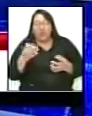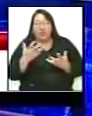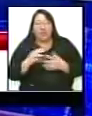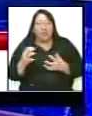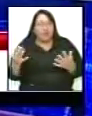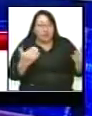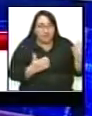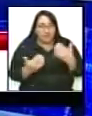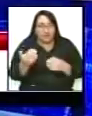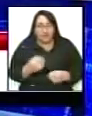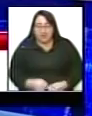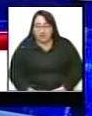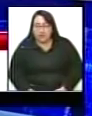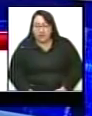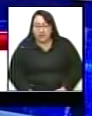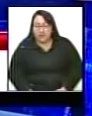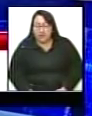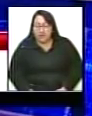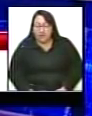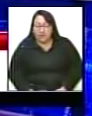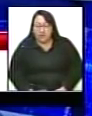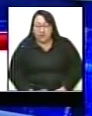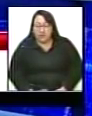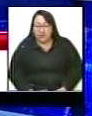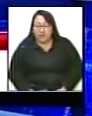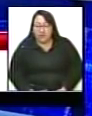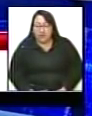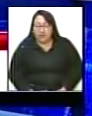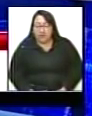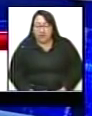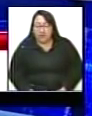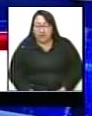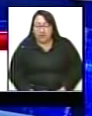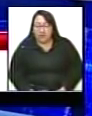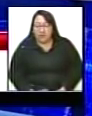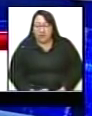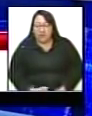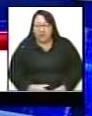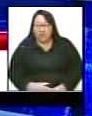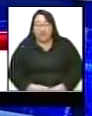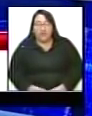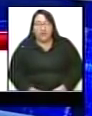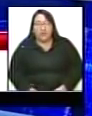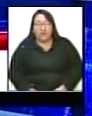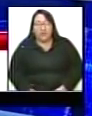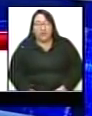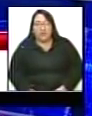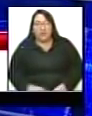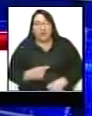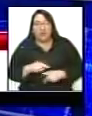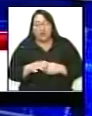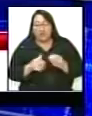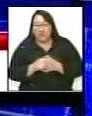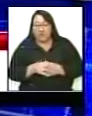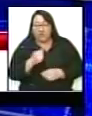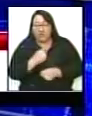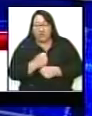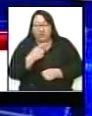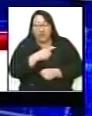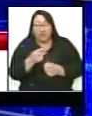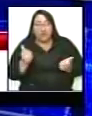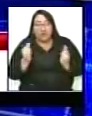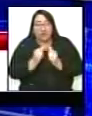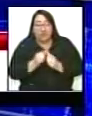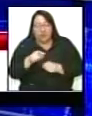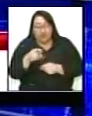proveedores, cocineros, los propios chefs, los restaurantes, el turismo gastronómico, en fin, toda la generación de empleo que ello conlleva,